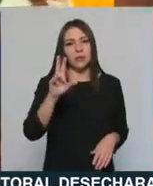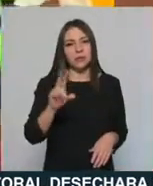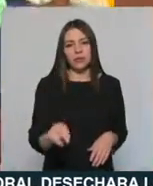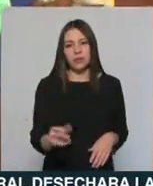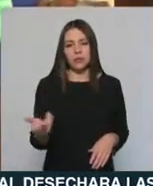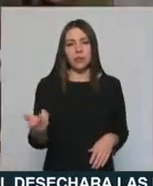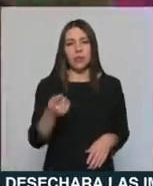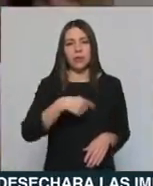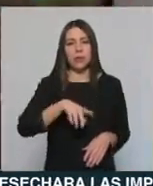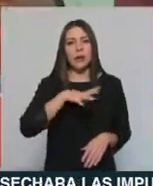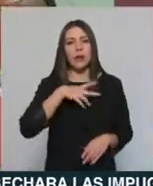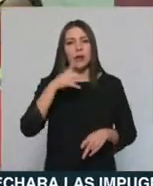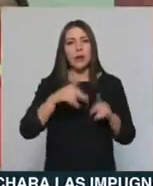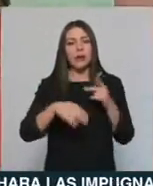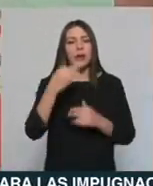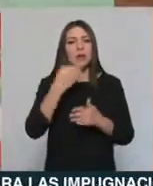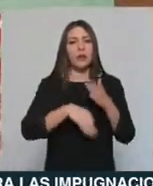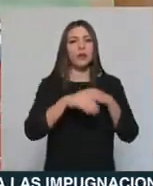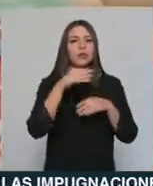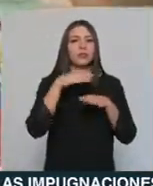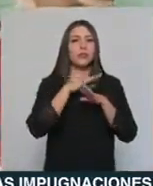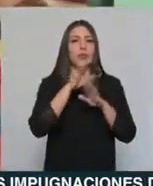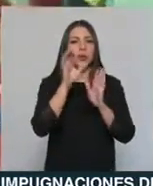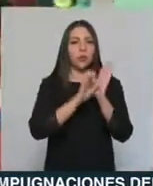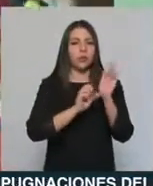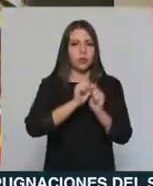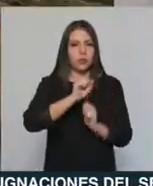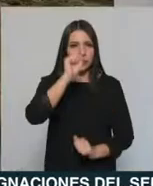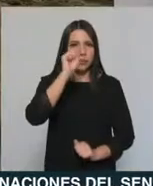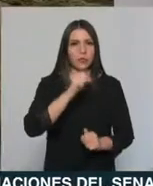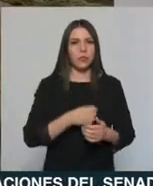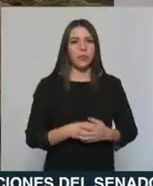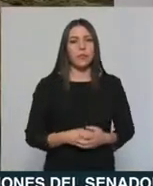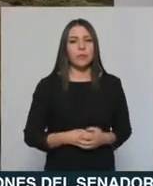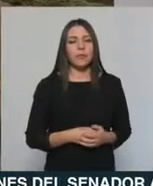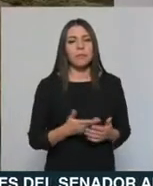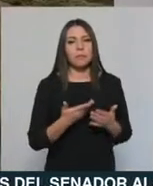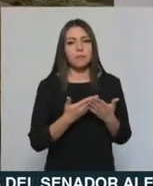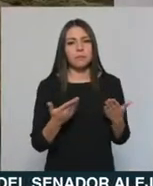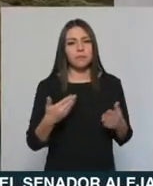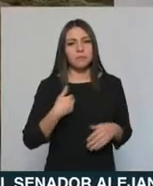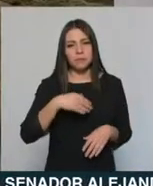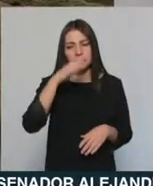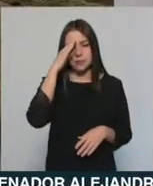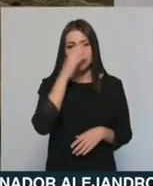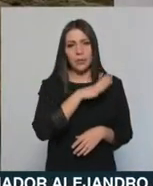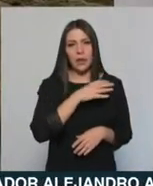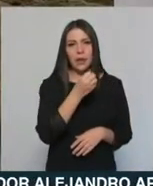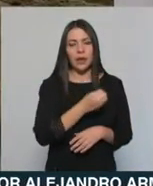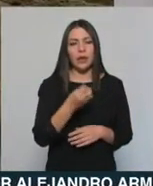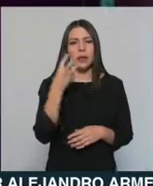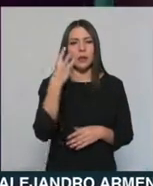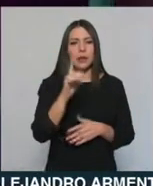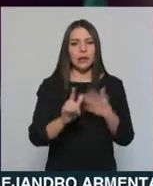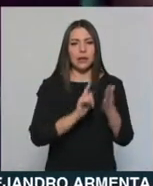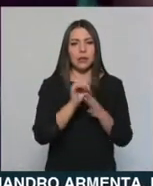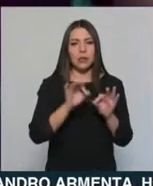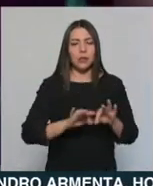la Constitución. Y a mí me parece que se derivan 3 leyes secundarias